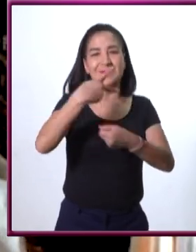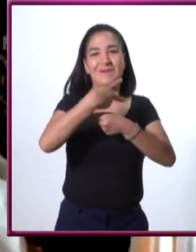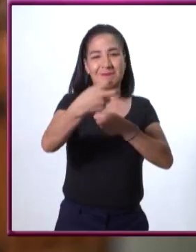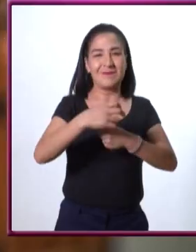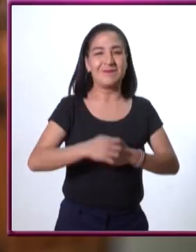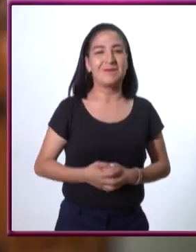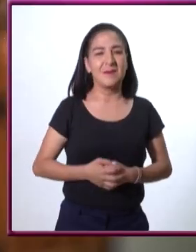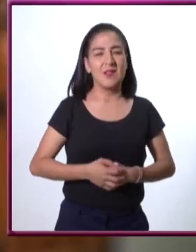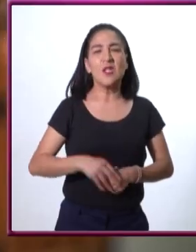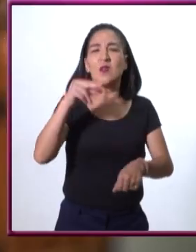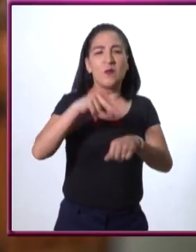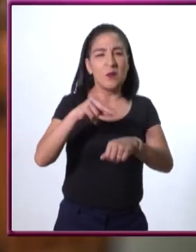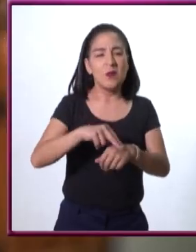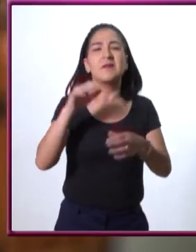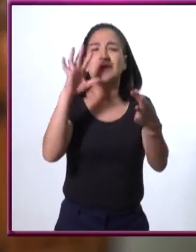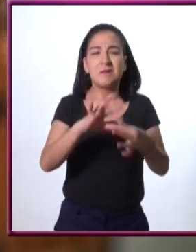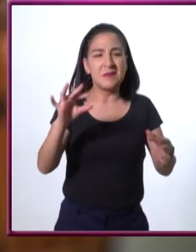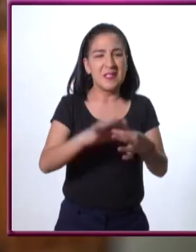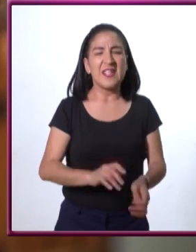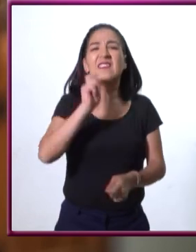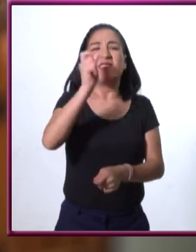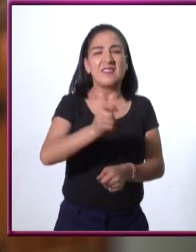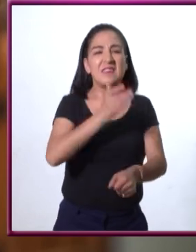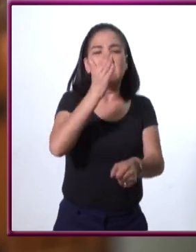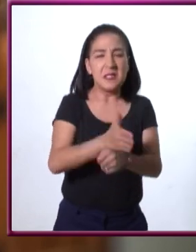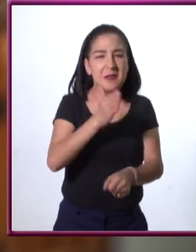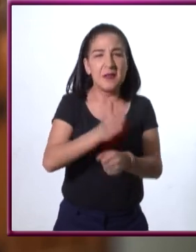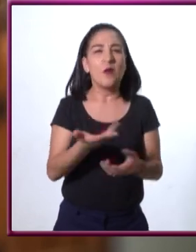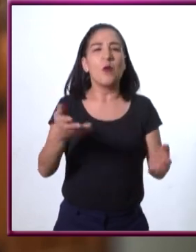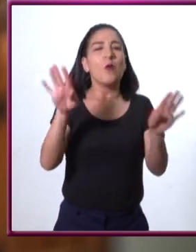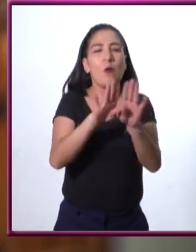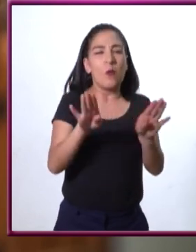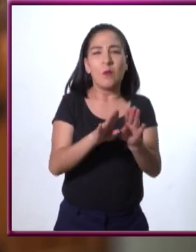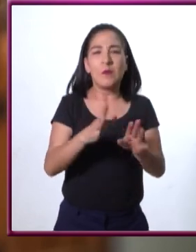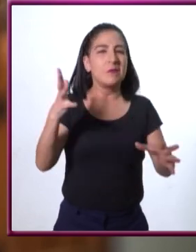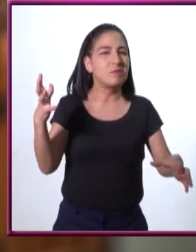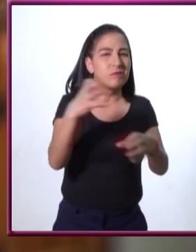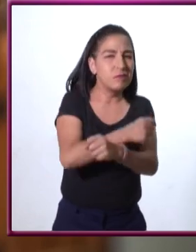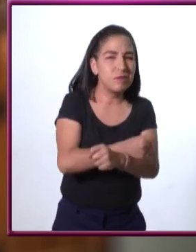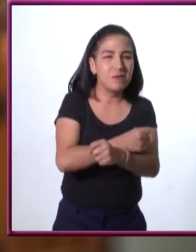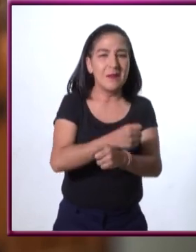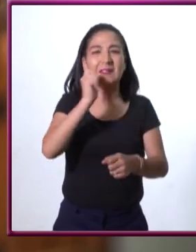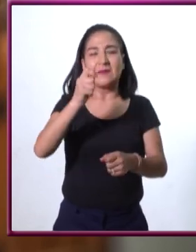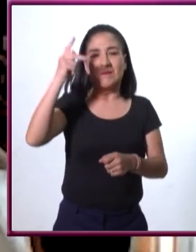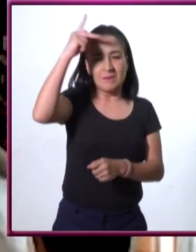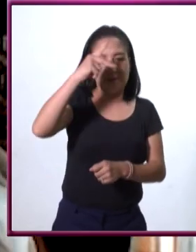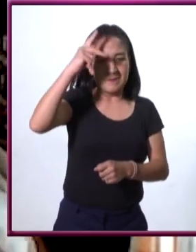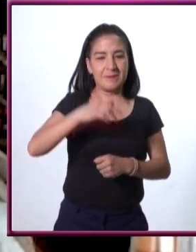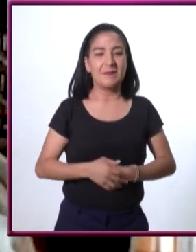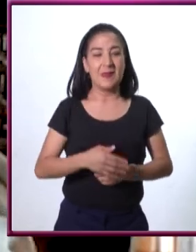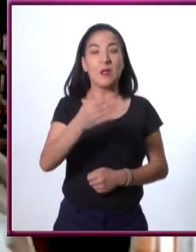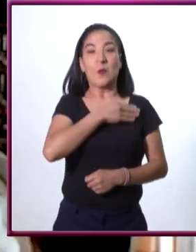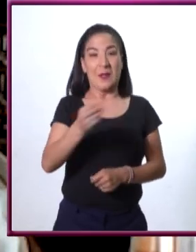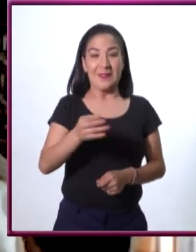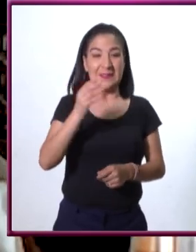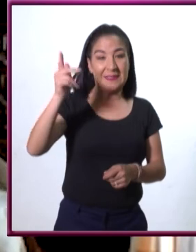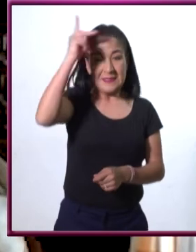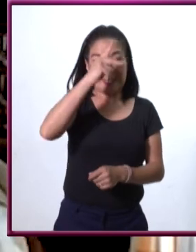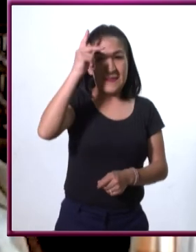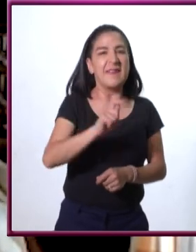invitación. Doctora, cuéntenos, ¿qué es el castigo y cómo lo podríamos definir desde la psicología? Bueno, desde la